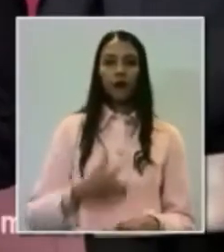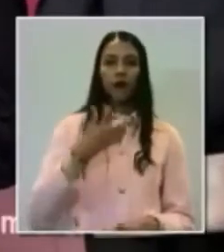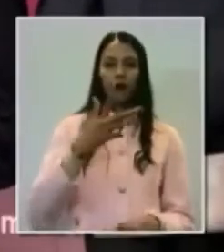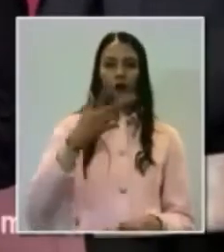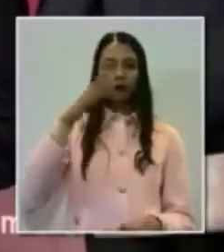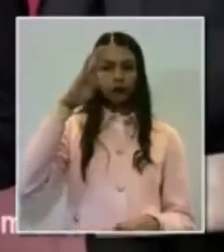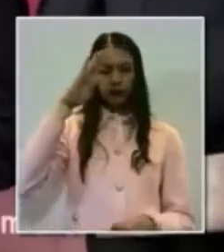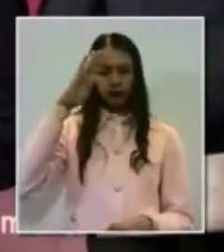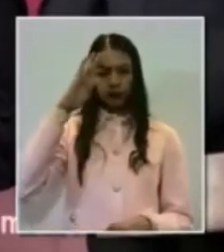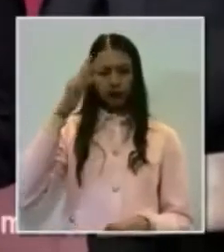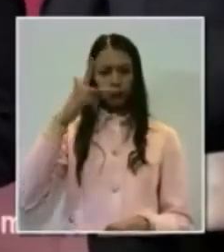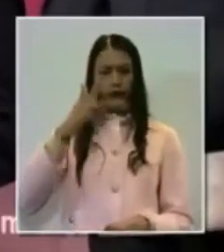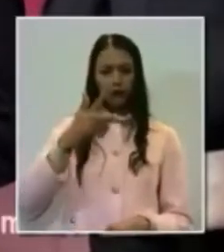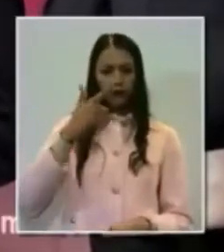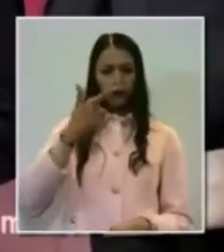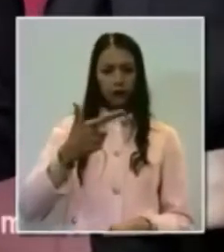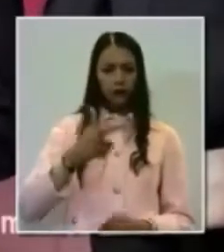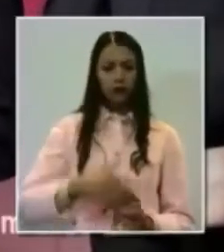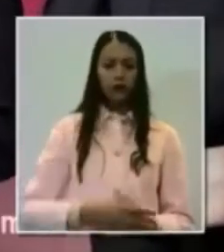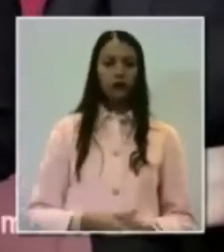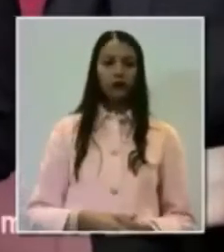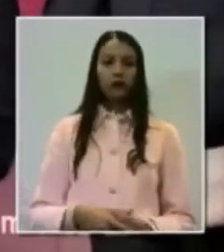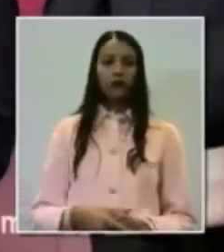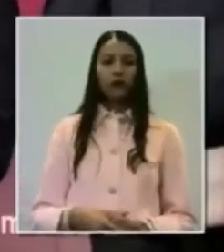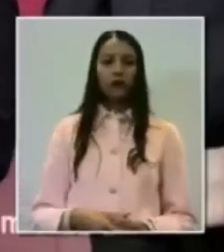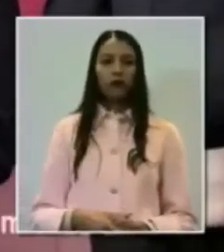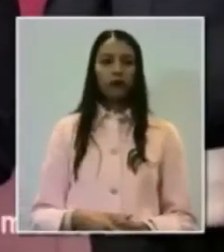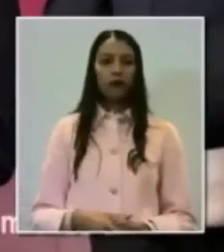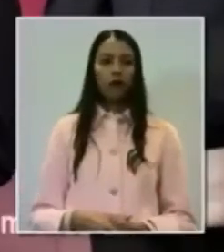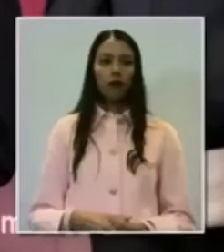parece, 7, y